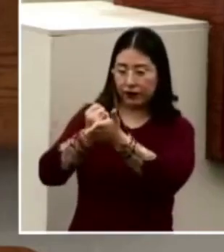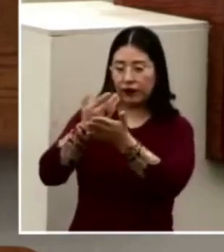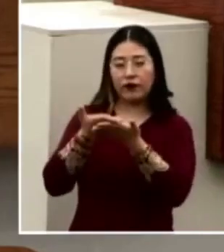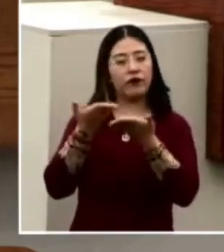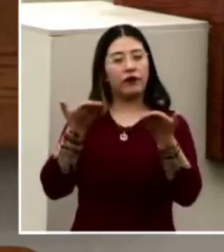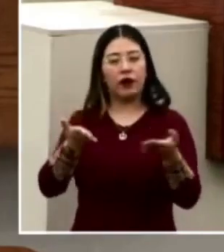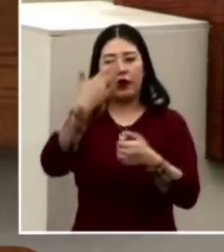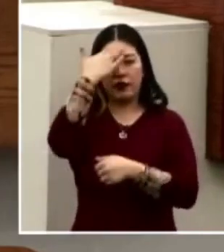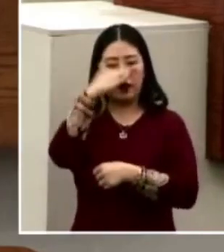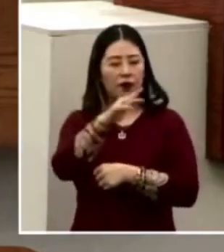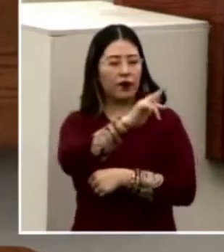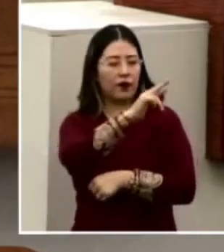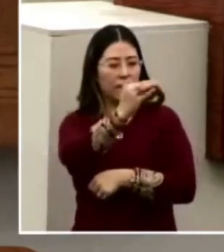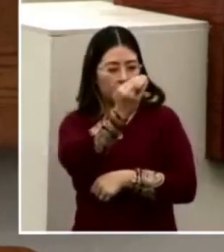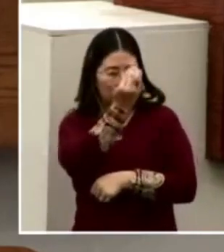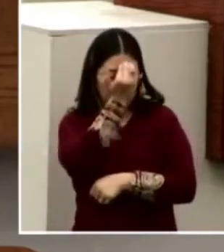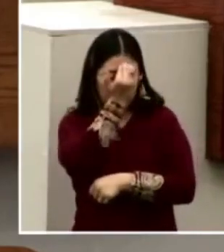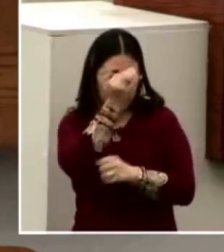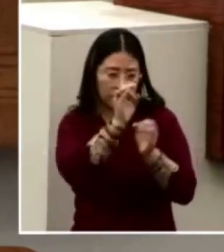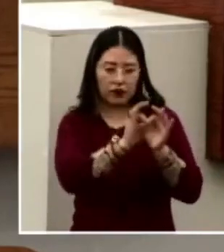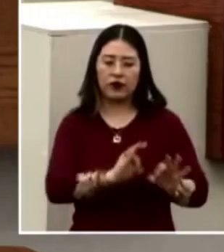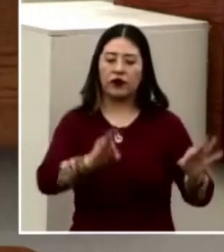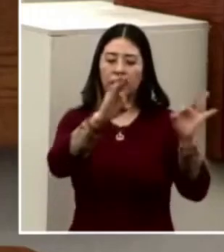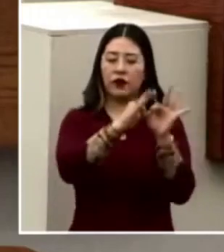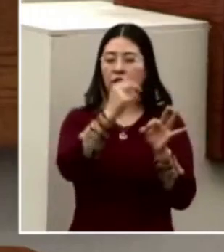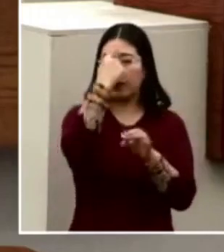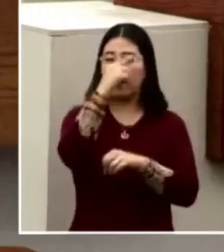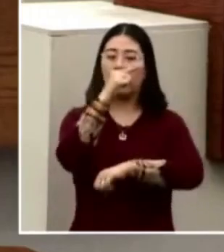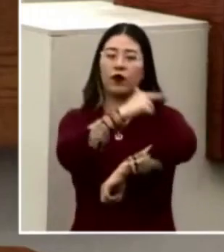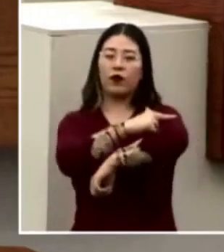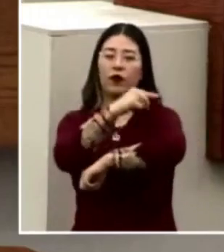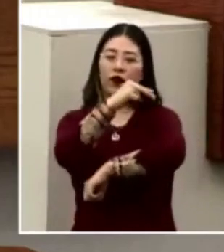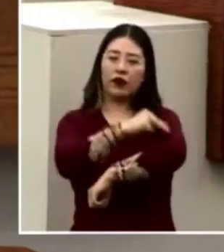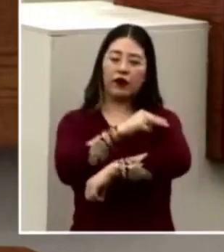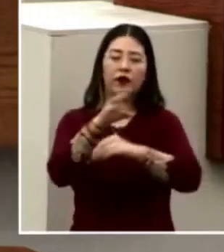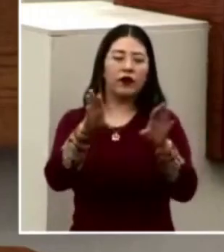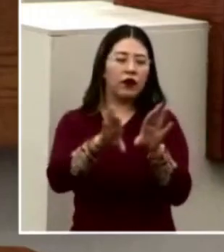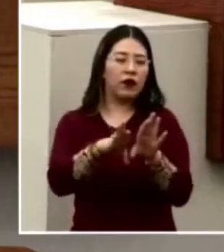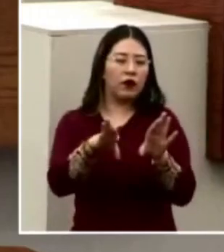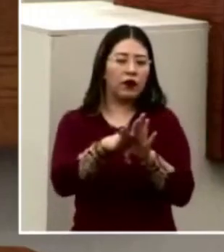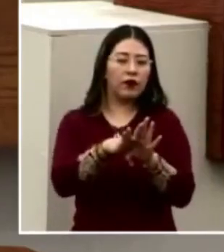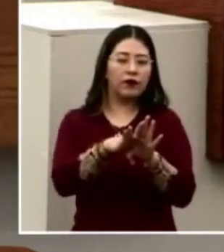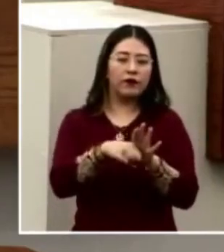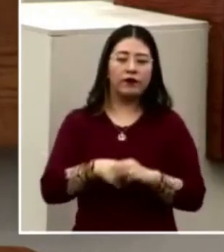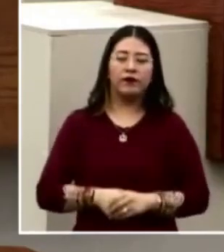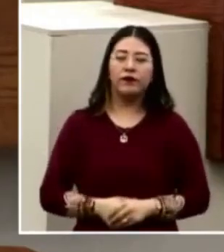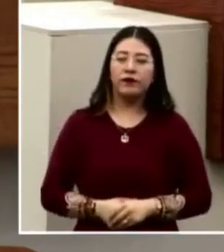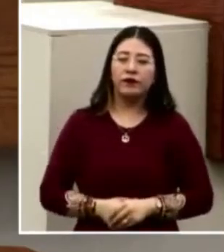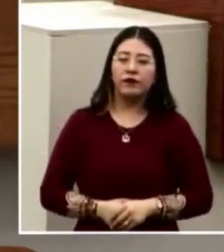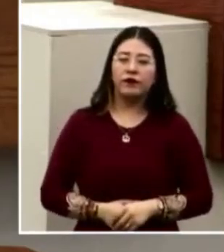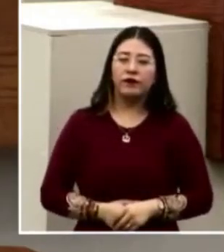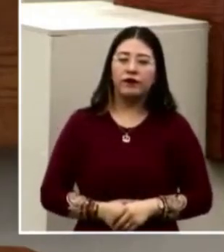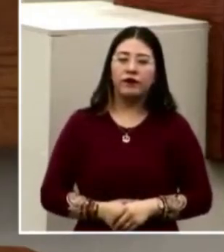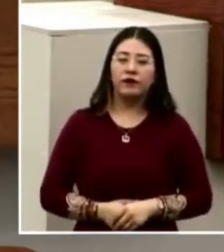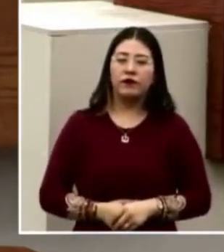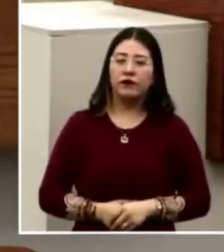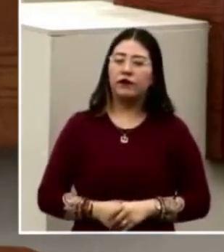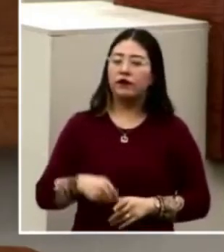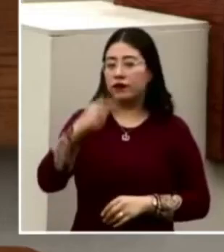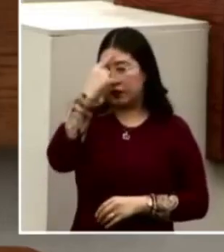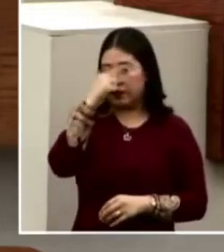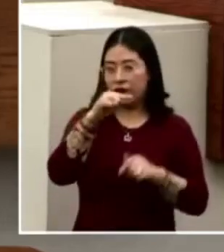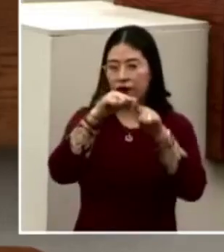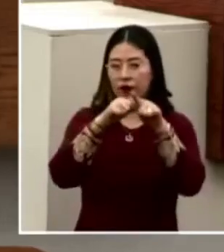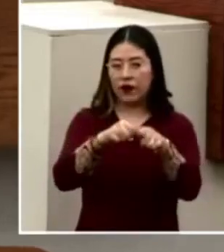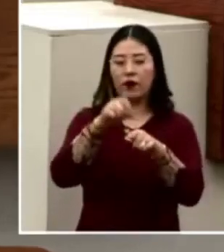cuales se reconocía a la Guardia Nacional como una parte o un ente que forma parte